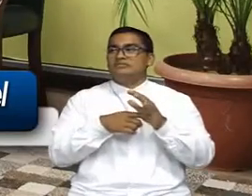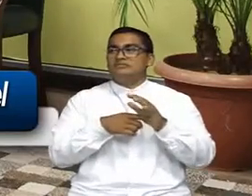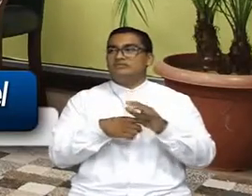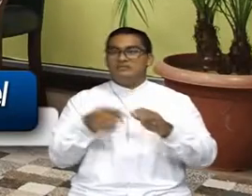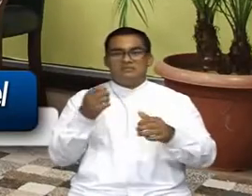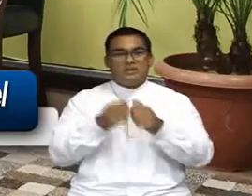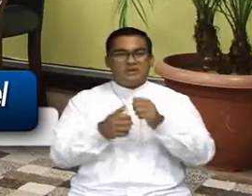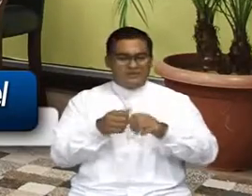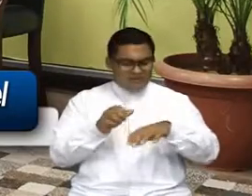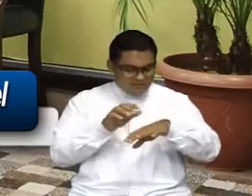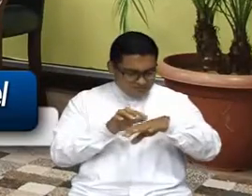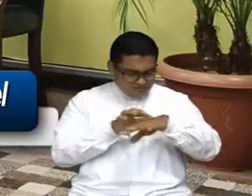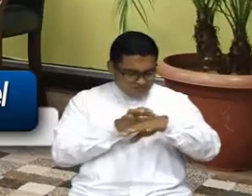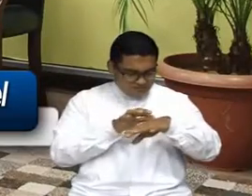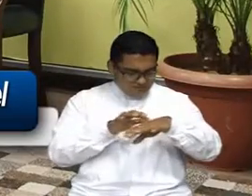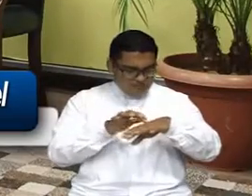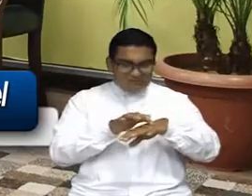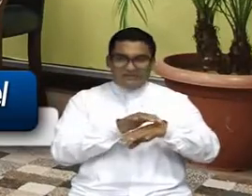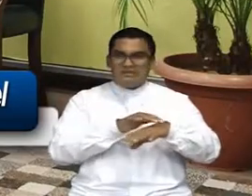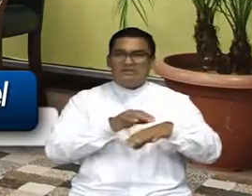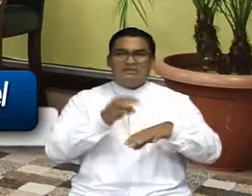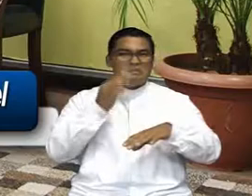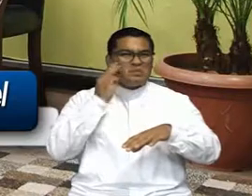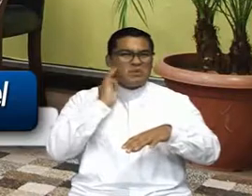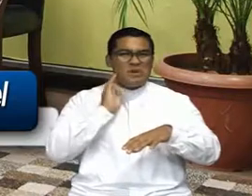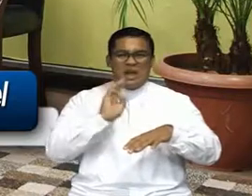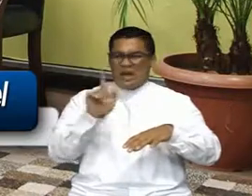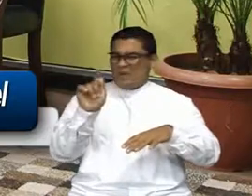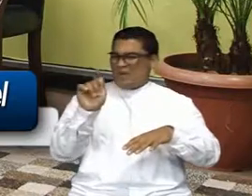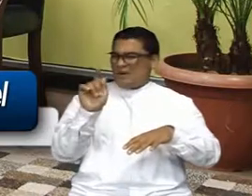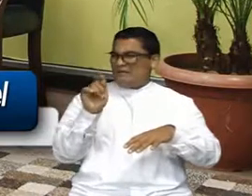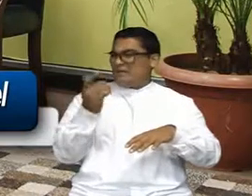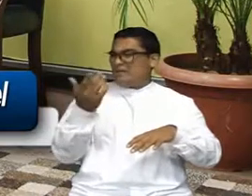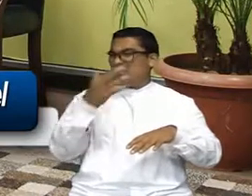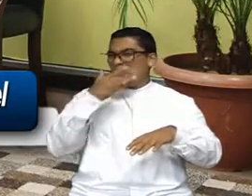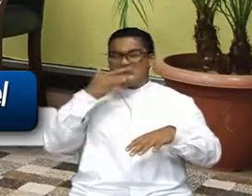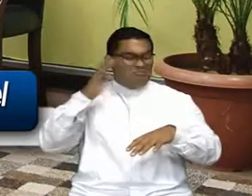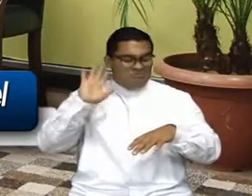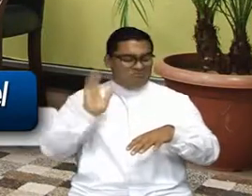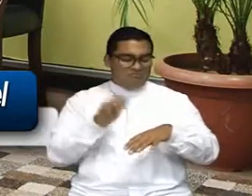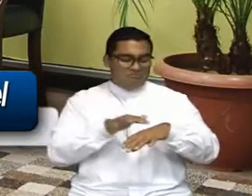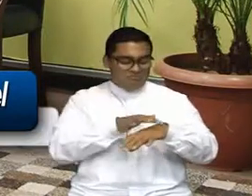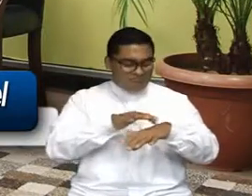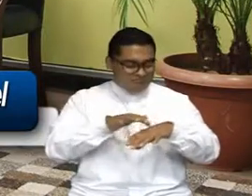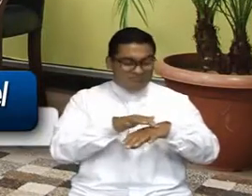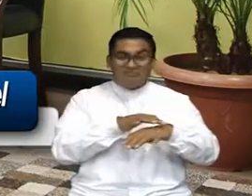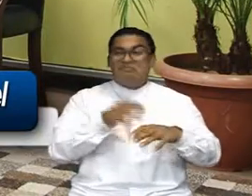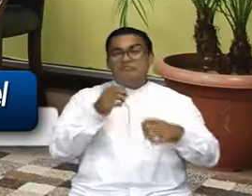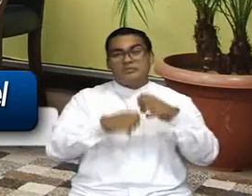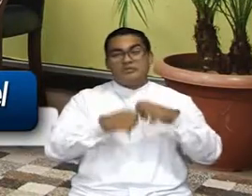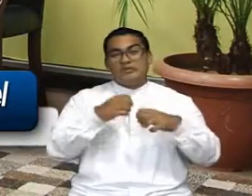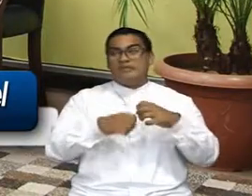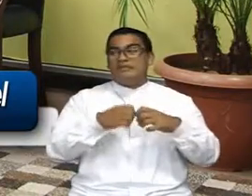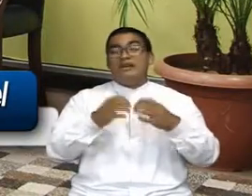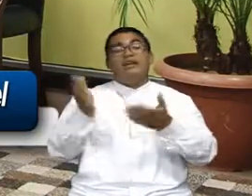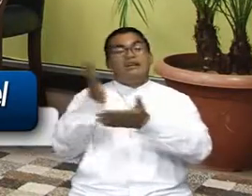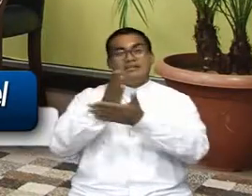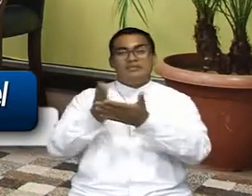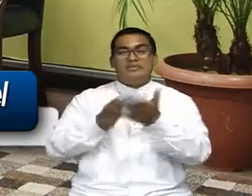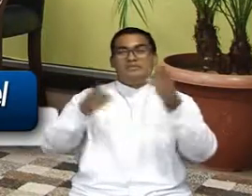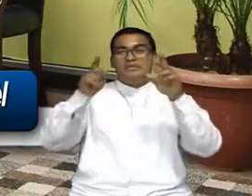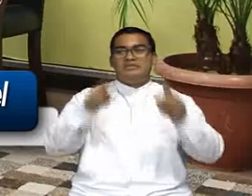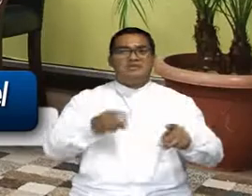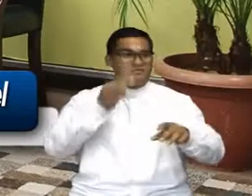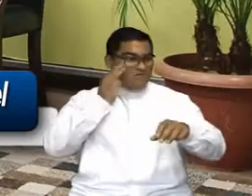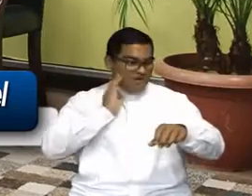plaquetas, entonces frecuentemente podemos encontrar a pacientes que nos hagan esas lesiones en la piel, esos morados que popularmente